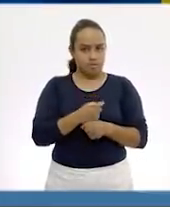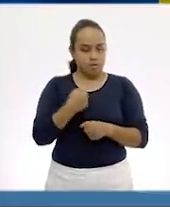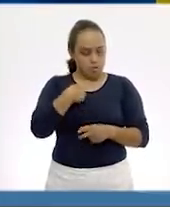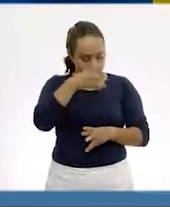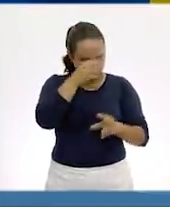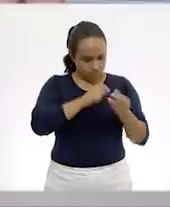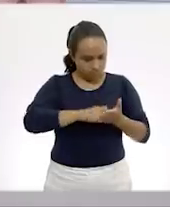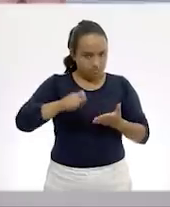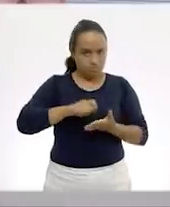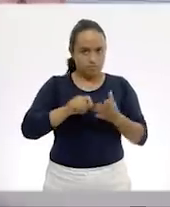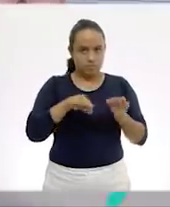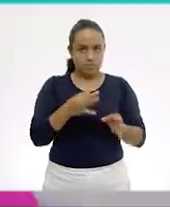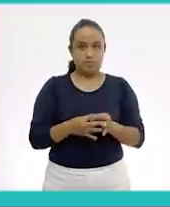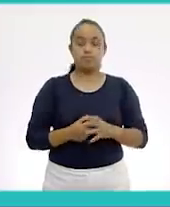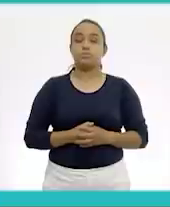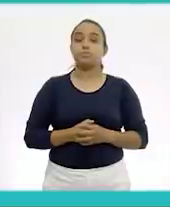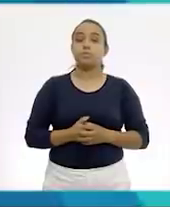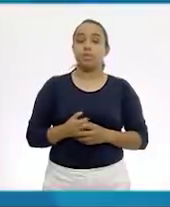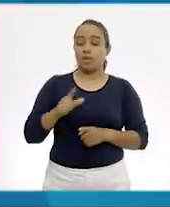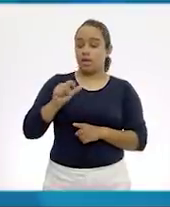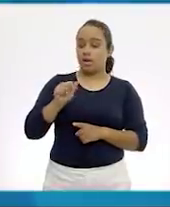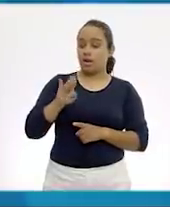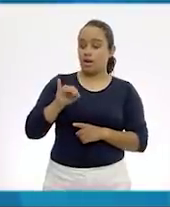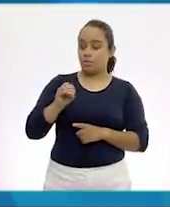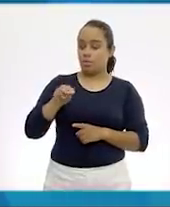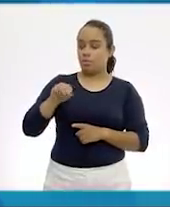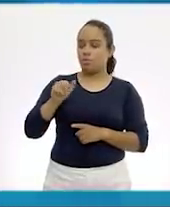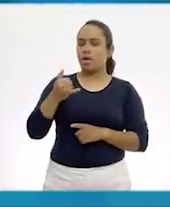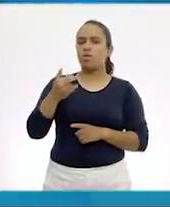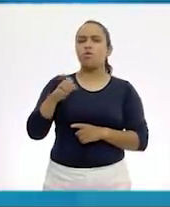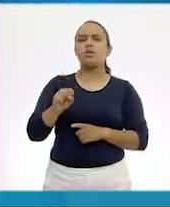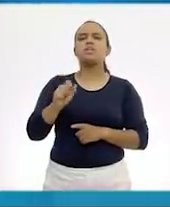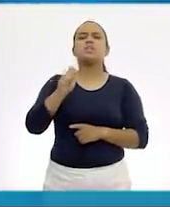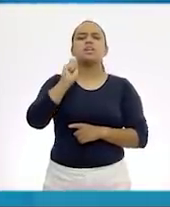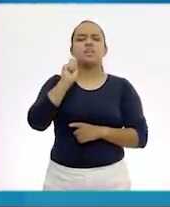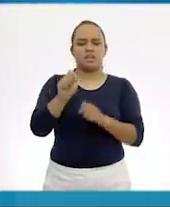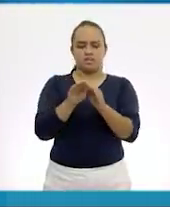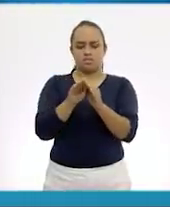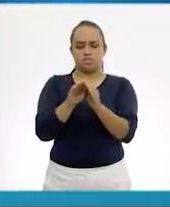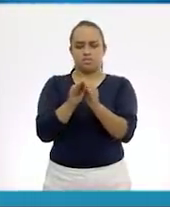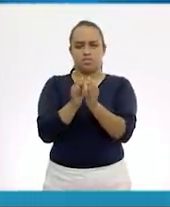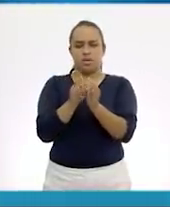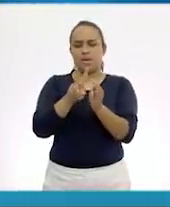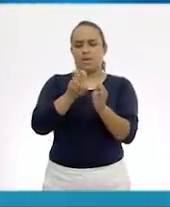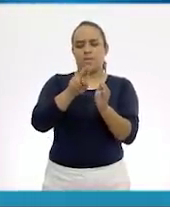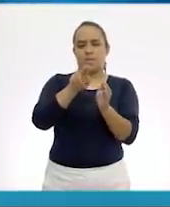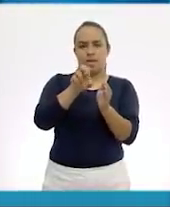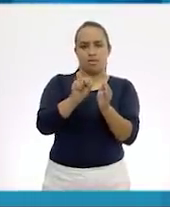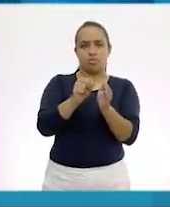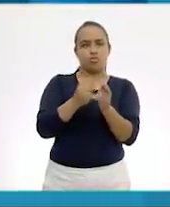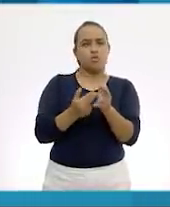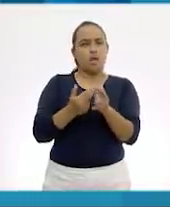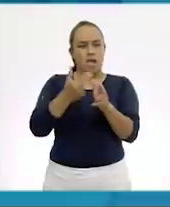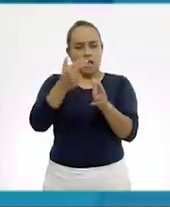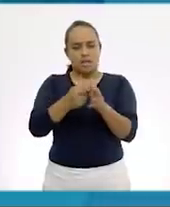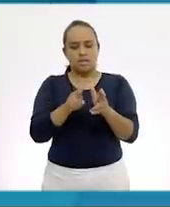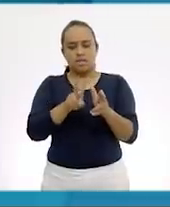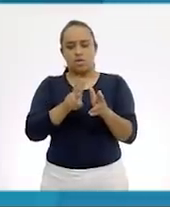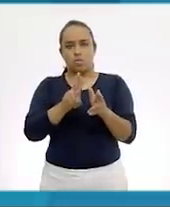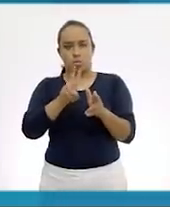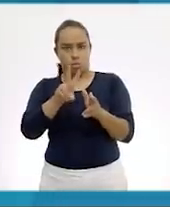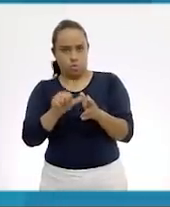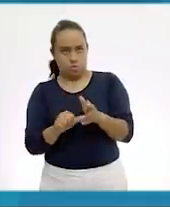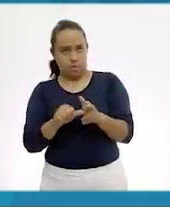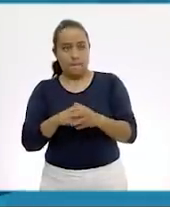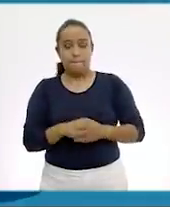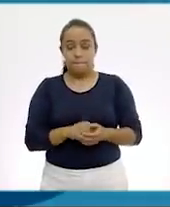mis notas. Muy bien. Los labios mayores son pliegues situados desde el monte de Venus hasta la horquilla vulvar. En